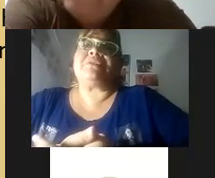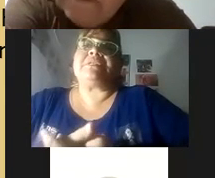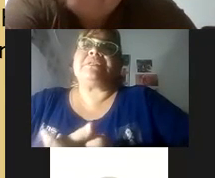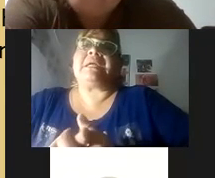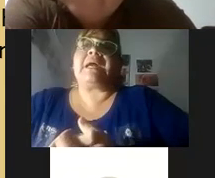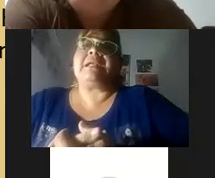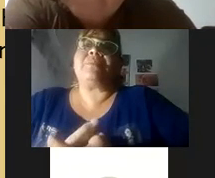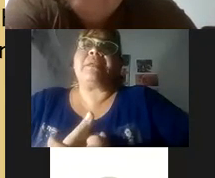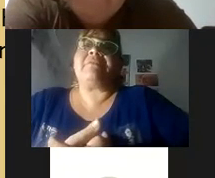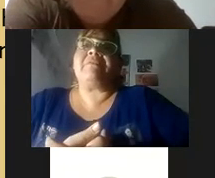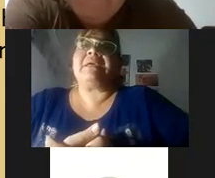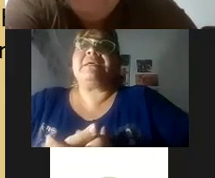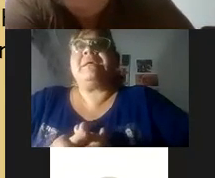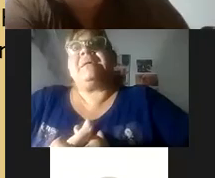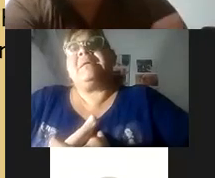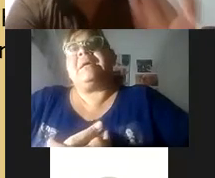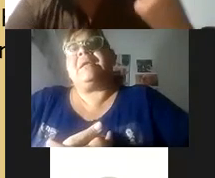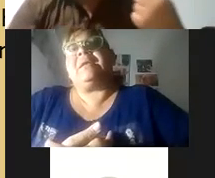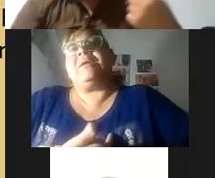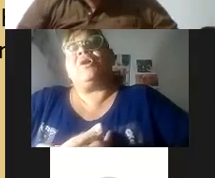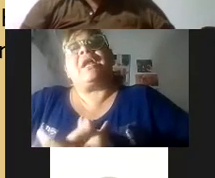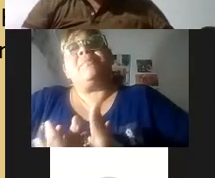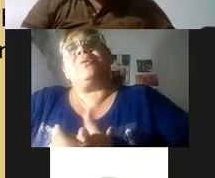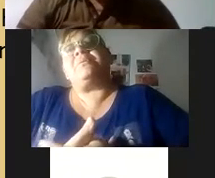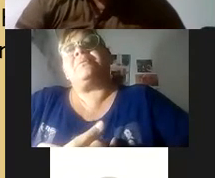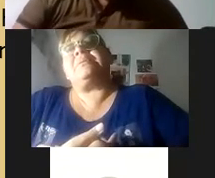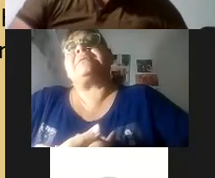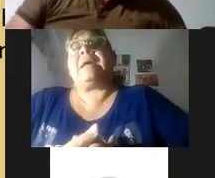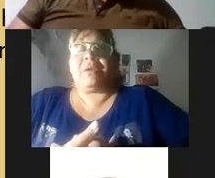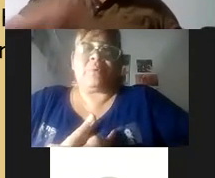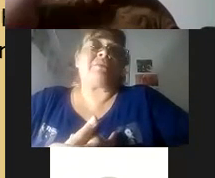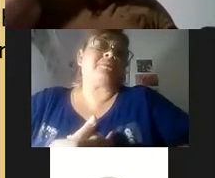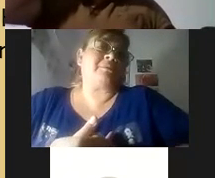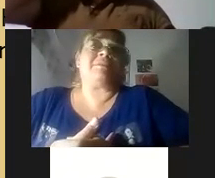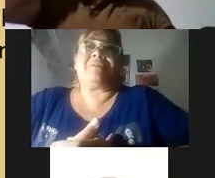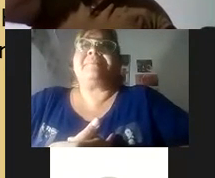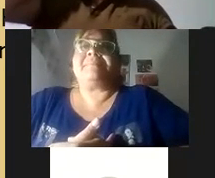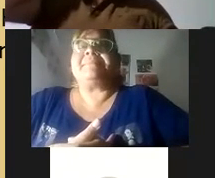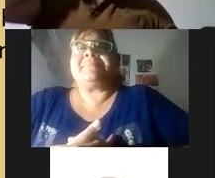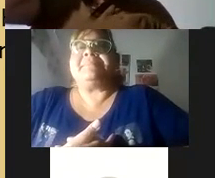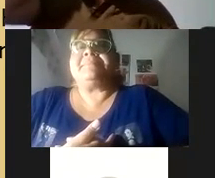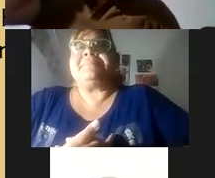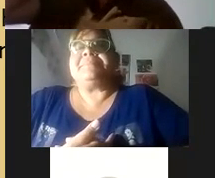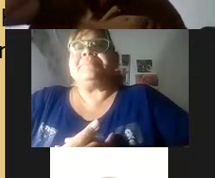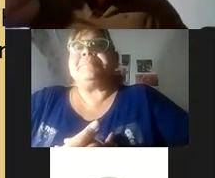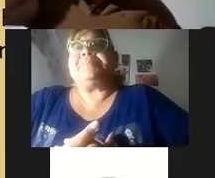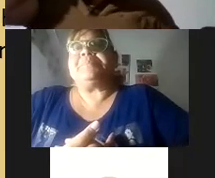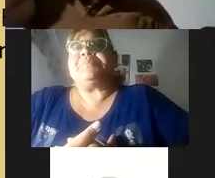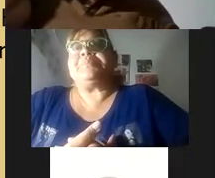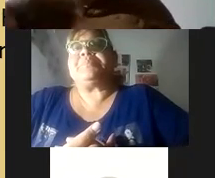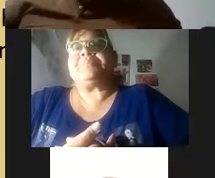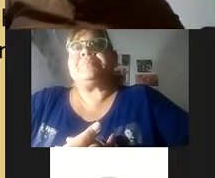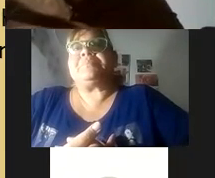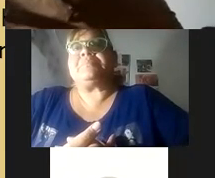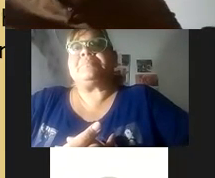consume suficiente calcio para el bebé, entonces el saca de los huesos. organismo saca de los huesos. Exacto. El organismo tiene que tener